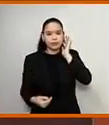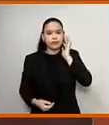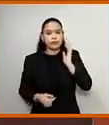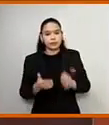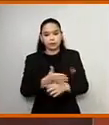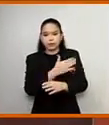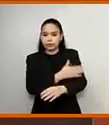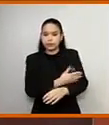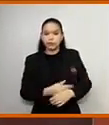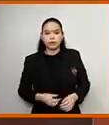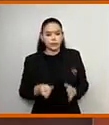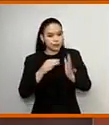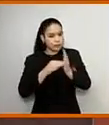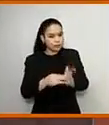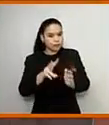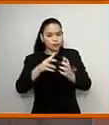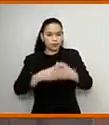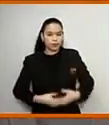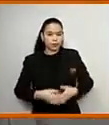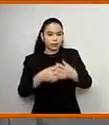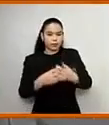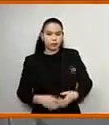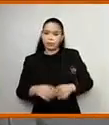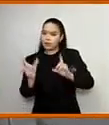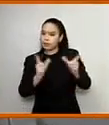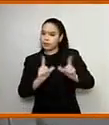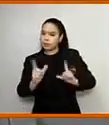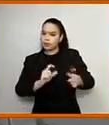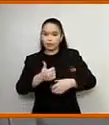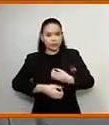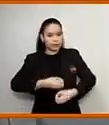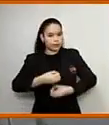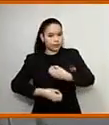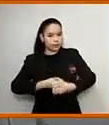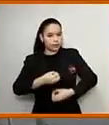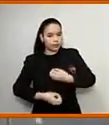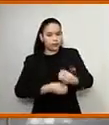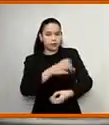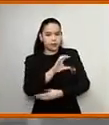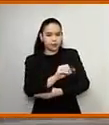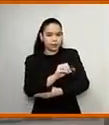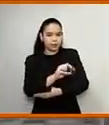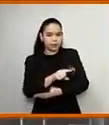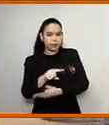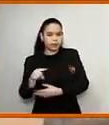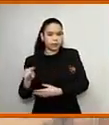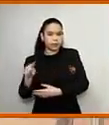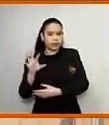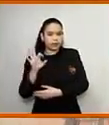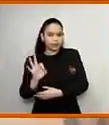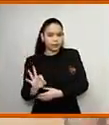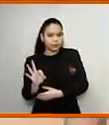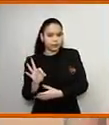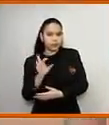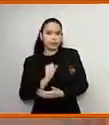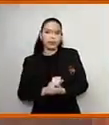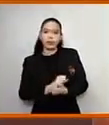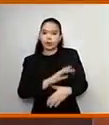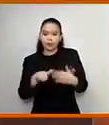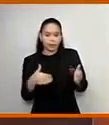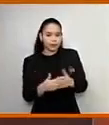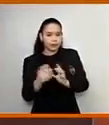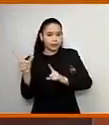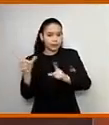Pero antes, déjenme mostrarles que ambas de nuestras máquinas ya están listas con 10 esferas en el orden del 0 al 9, así